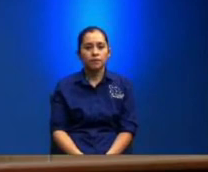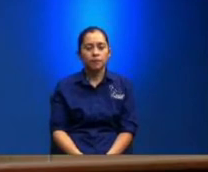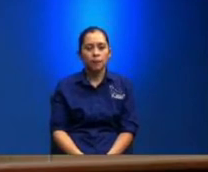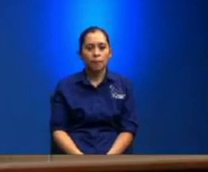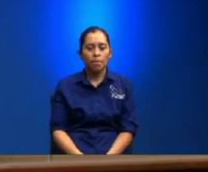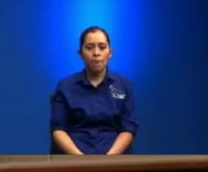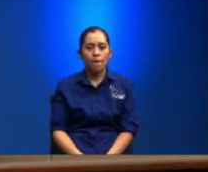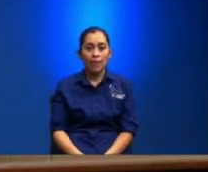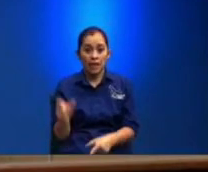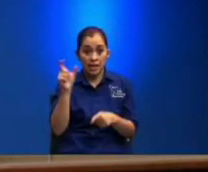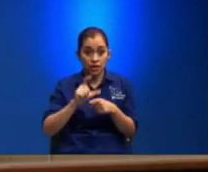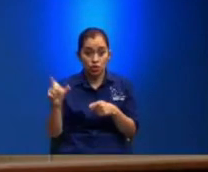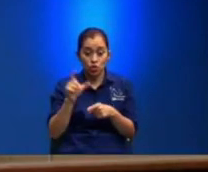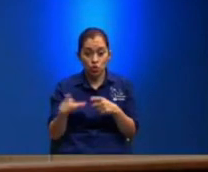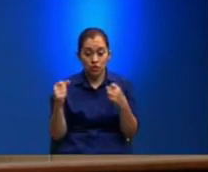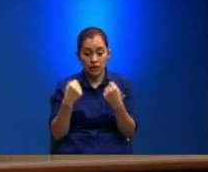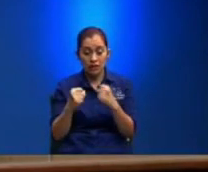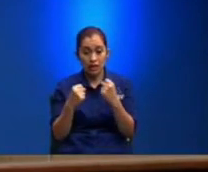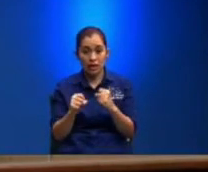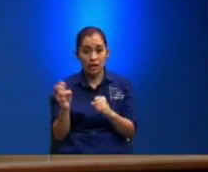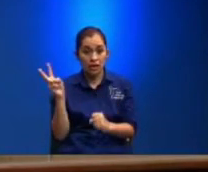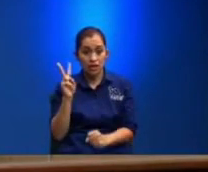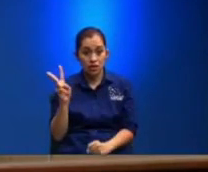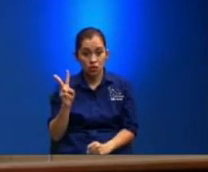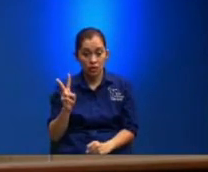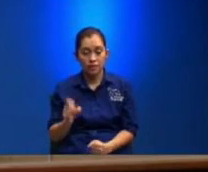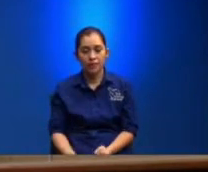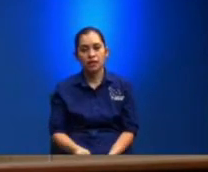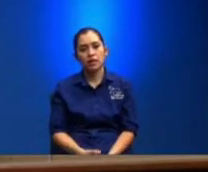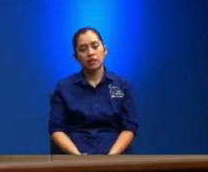es que tenemos creo yo que no tenemos un